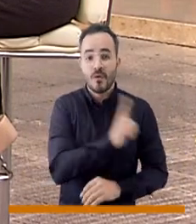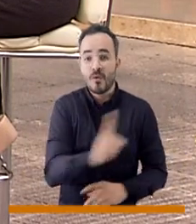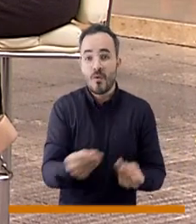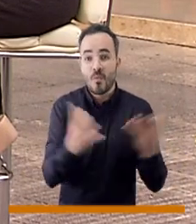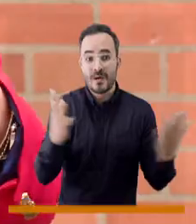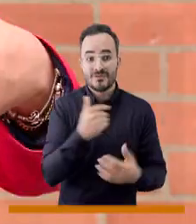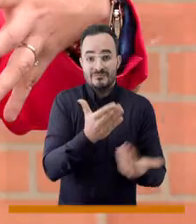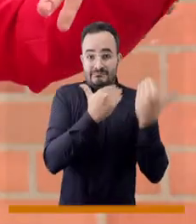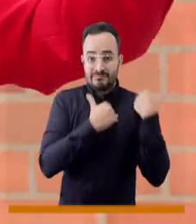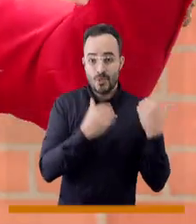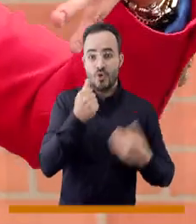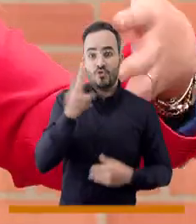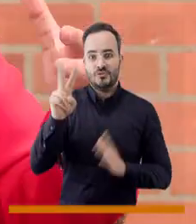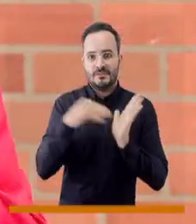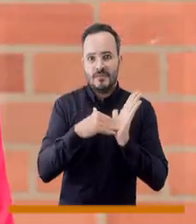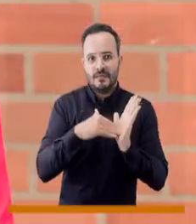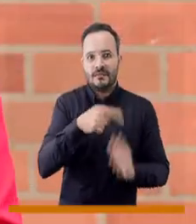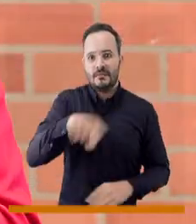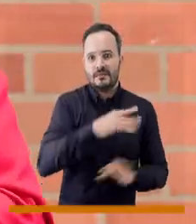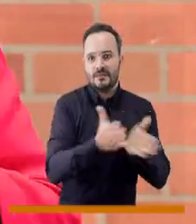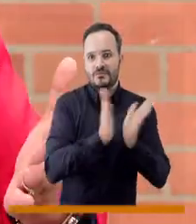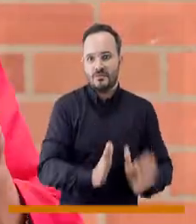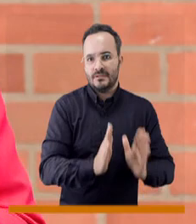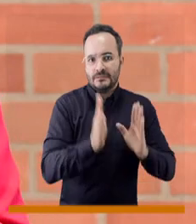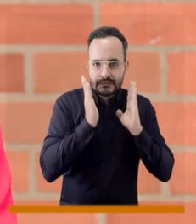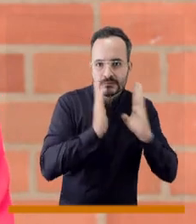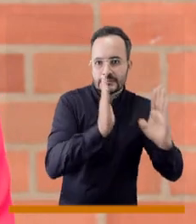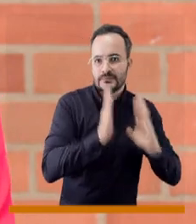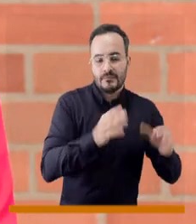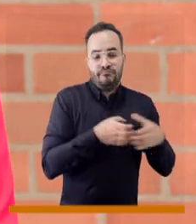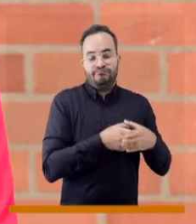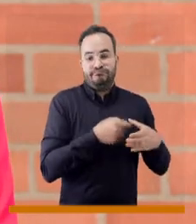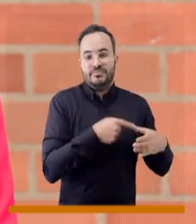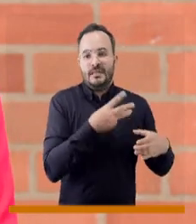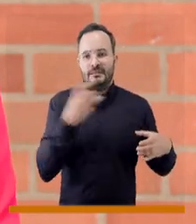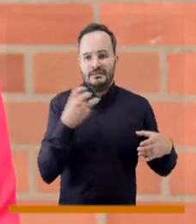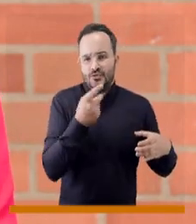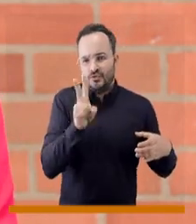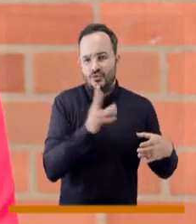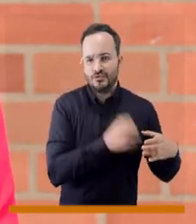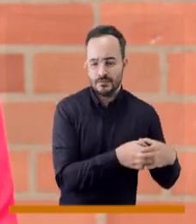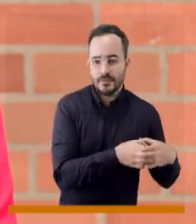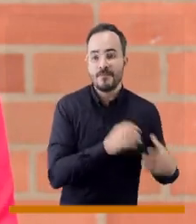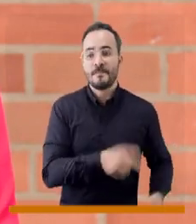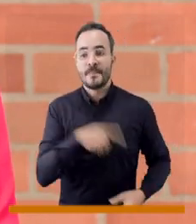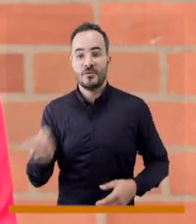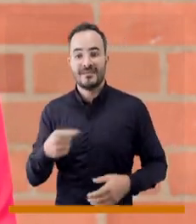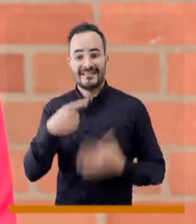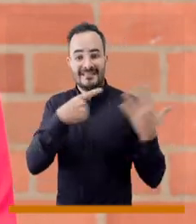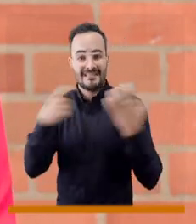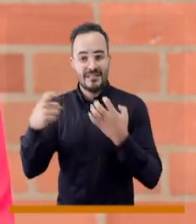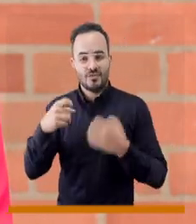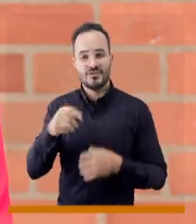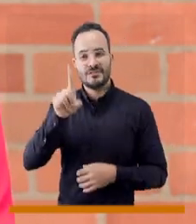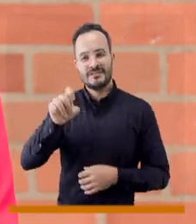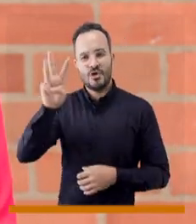niños y niñas, que atienden cerca de 12.000 estudiantes. Asimismo, se logró fortalecer hasta fin de año